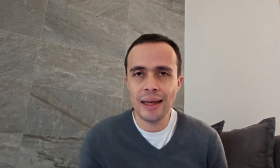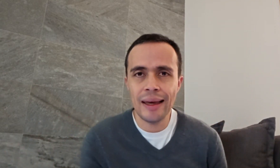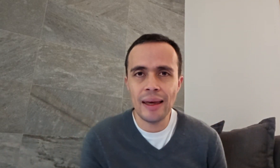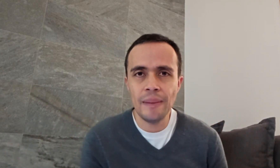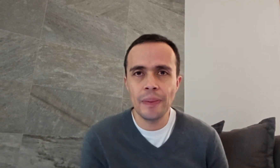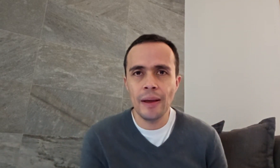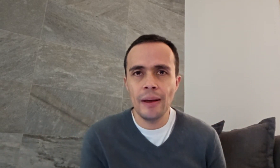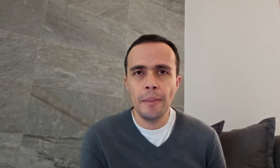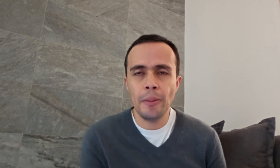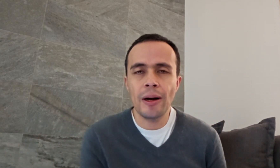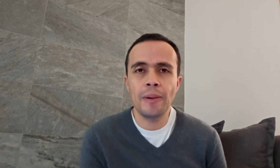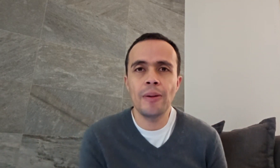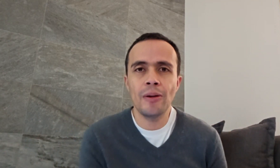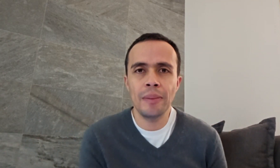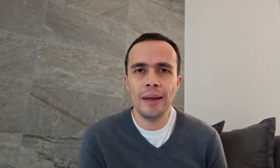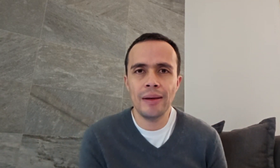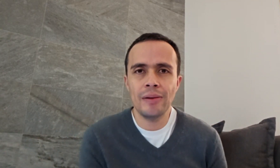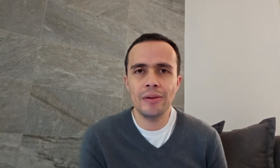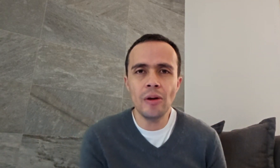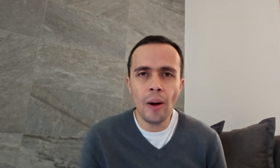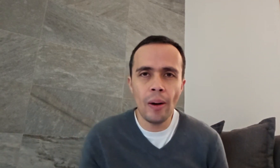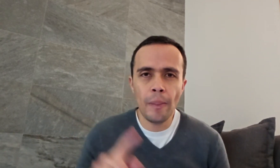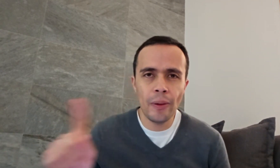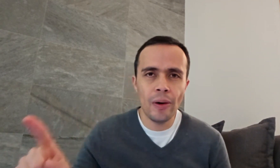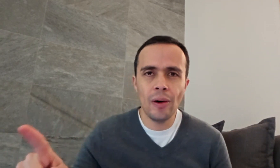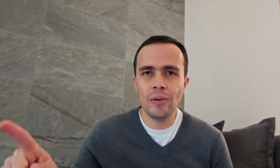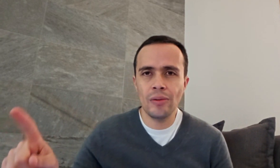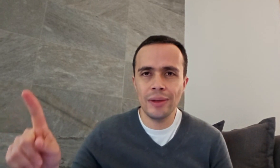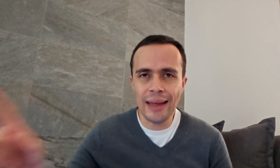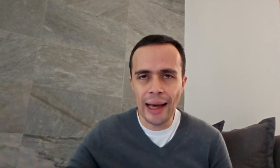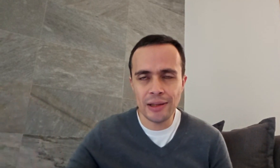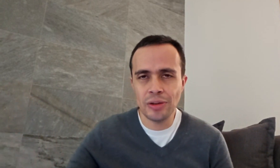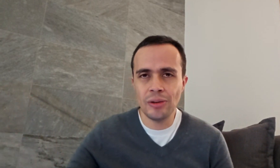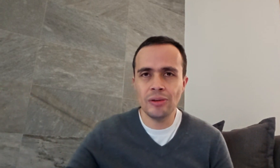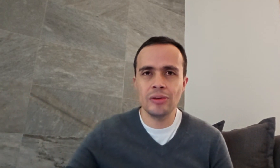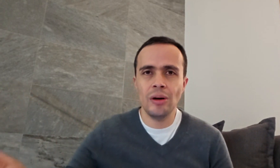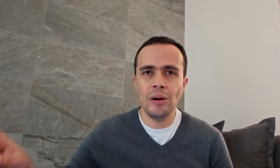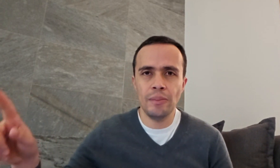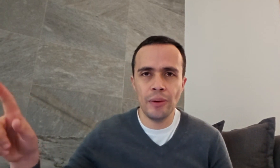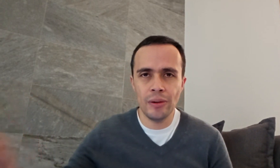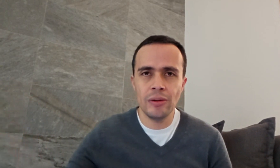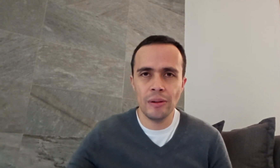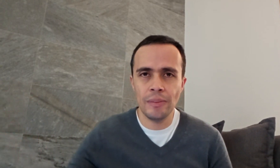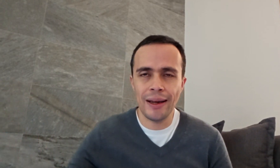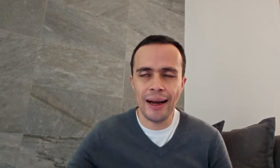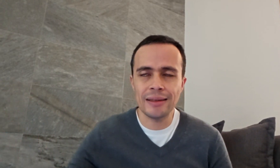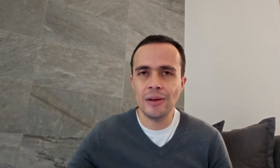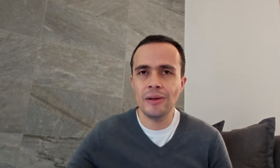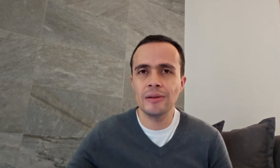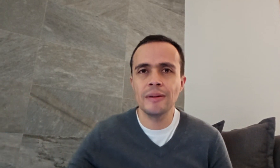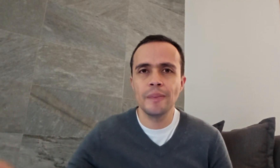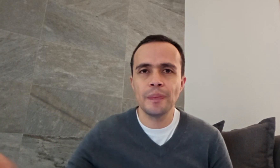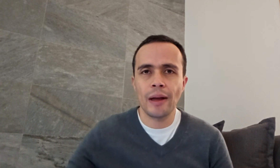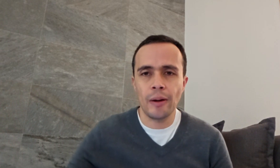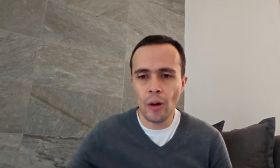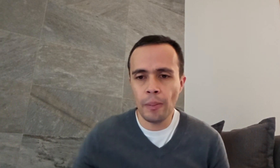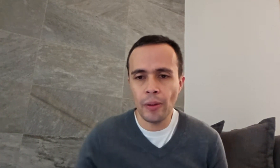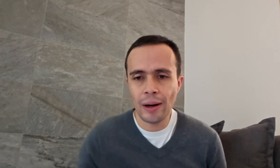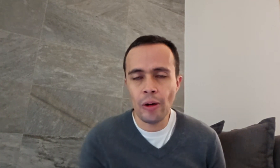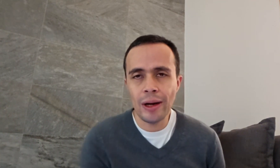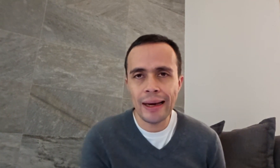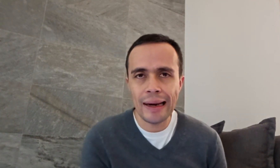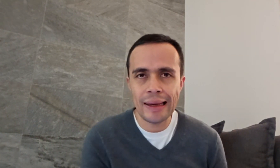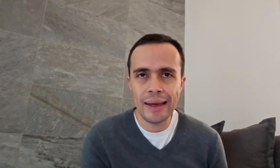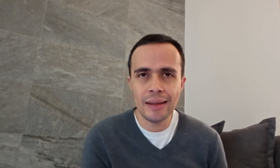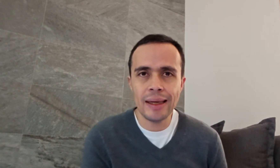de que está ahí por el pueblo de México, no por un dedazo, no por un compadrazgo, no